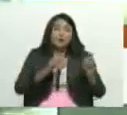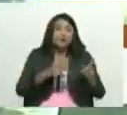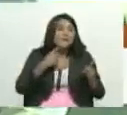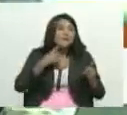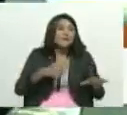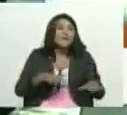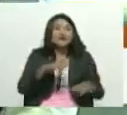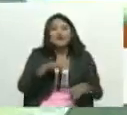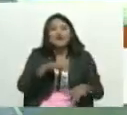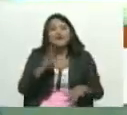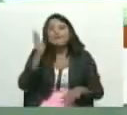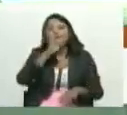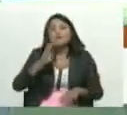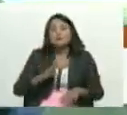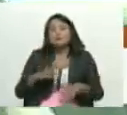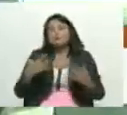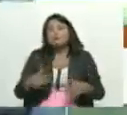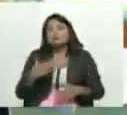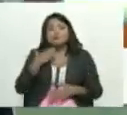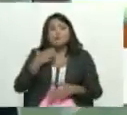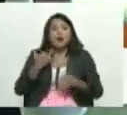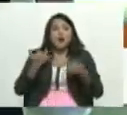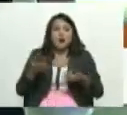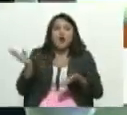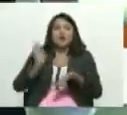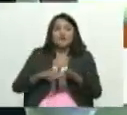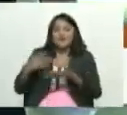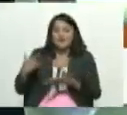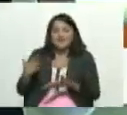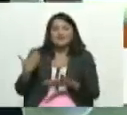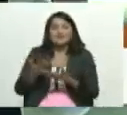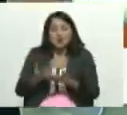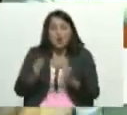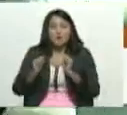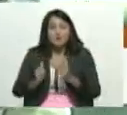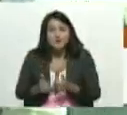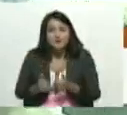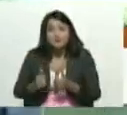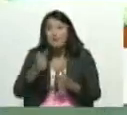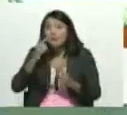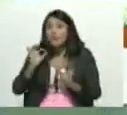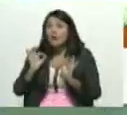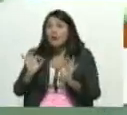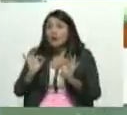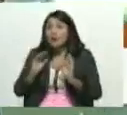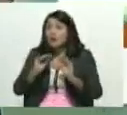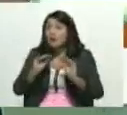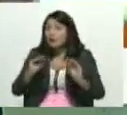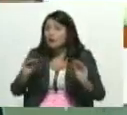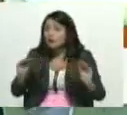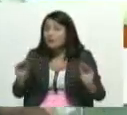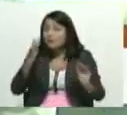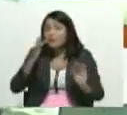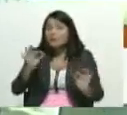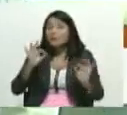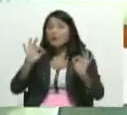preso altísimo y ahora hay que construir pero alerta todavía no hay